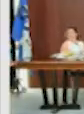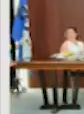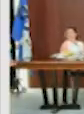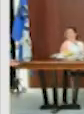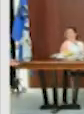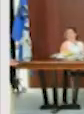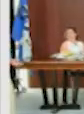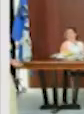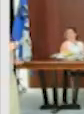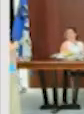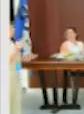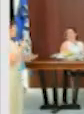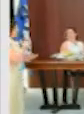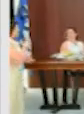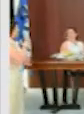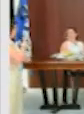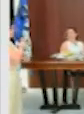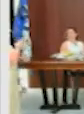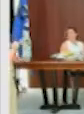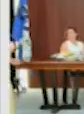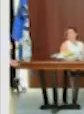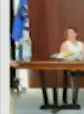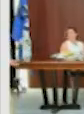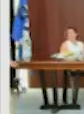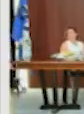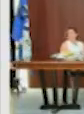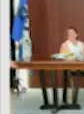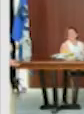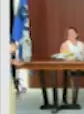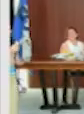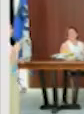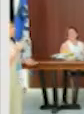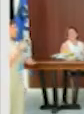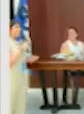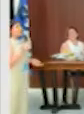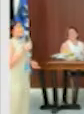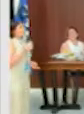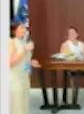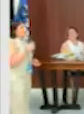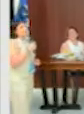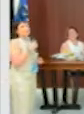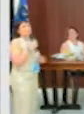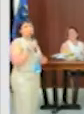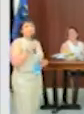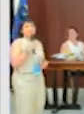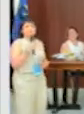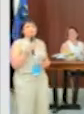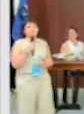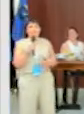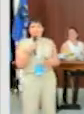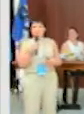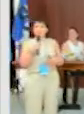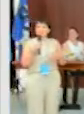¿no? Bueno, en primer lugar agradecer a mis colegas que hablaron antes porque ya